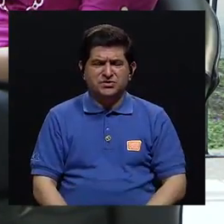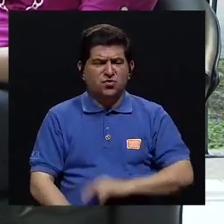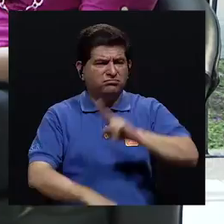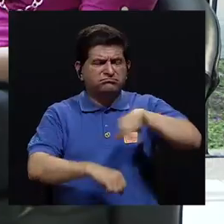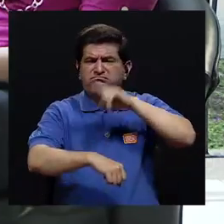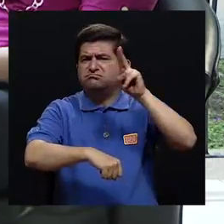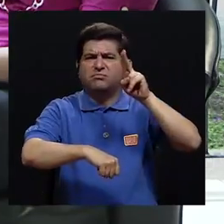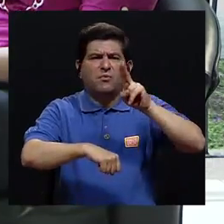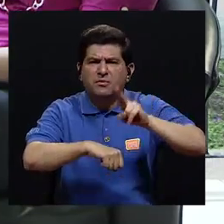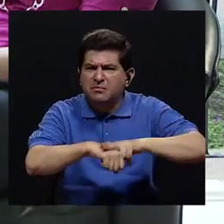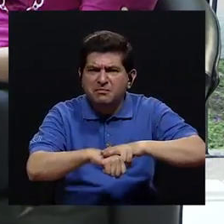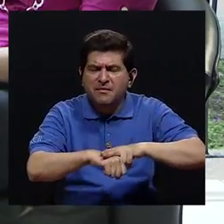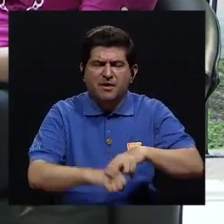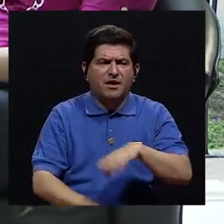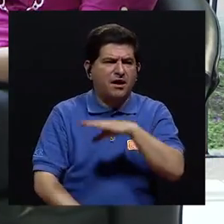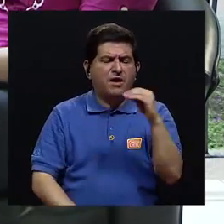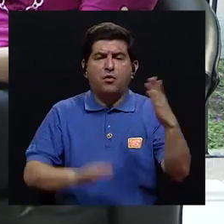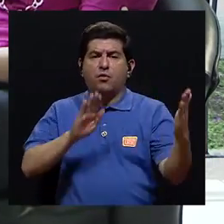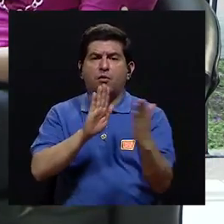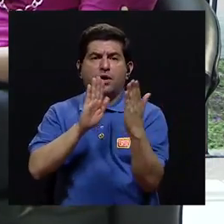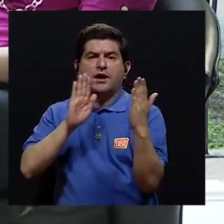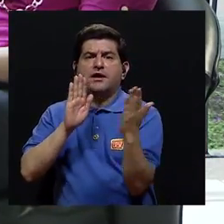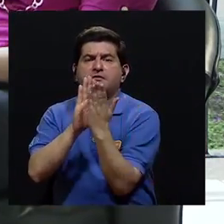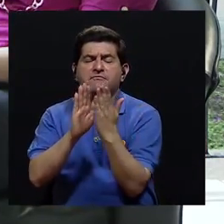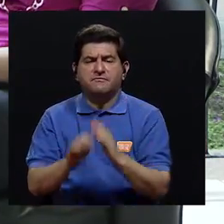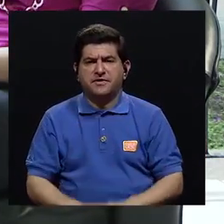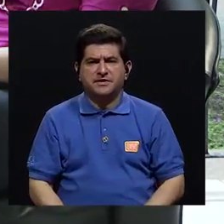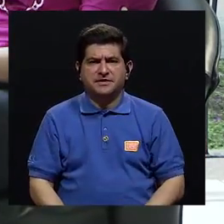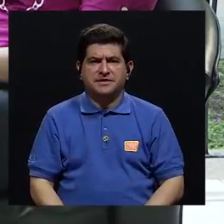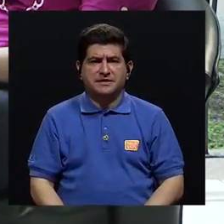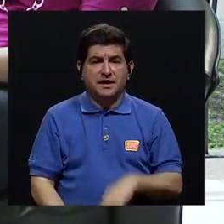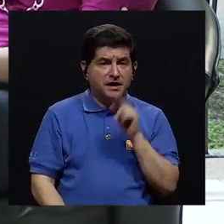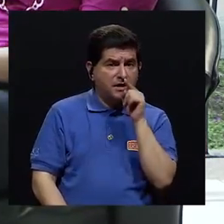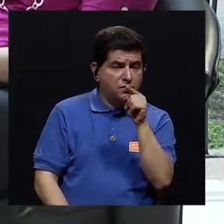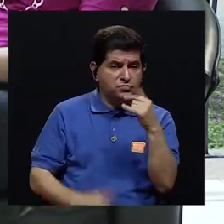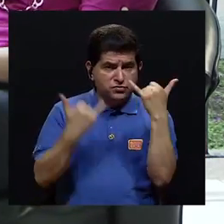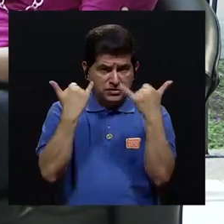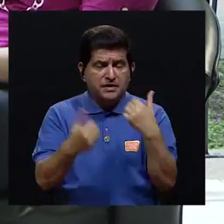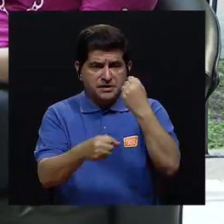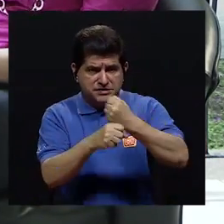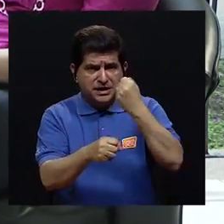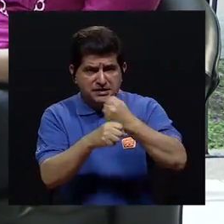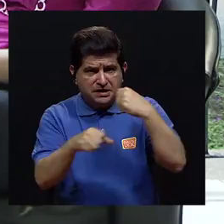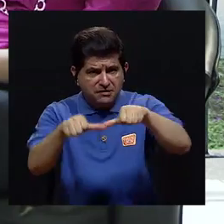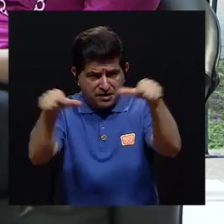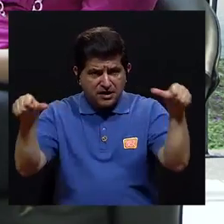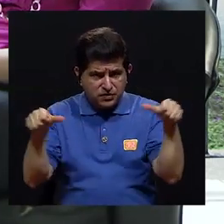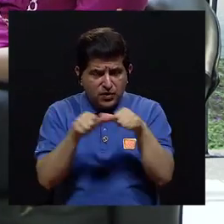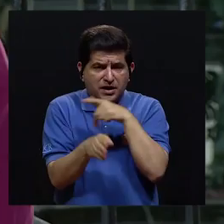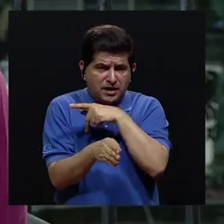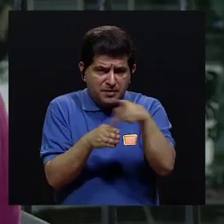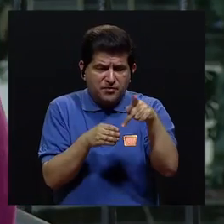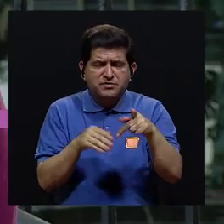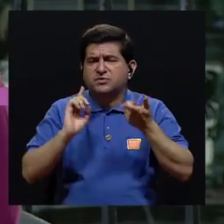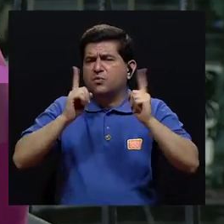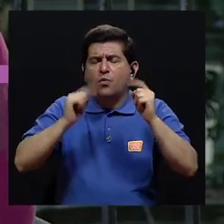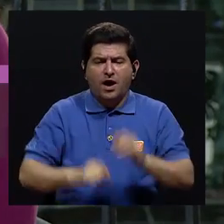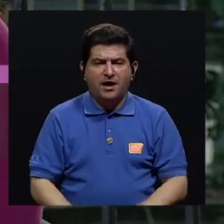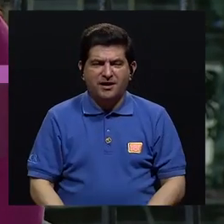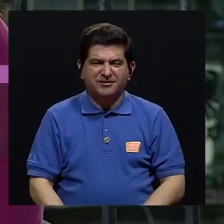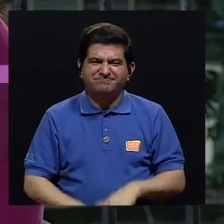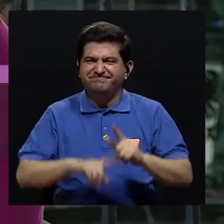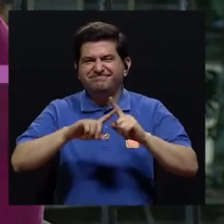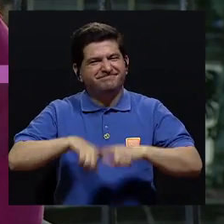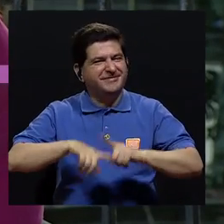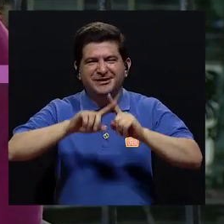las que se frecuentan o con las que se enfrentan más a menudo ustedes como profesionales en esta área? Claro, bueno,